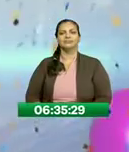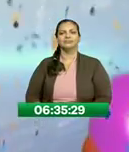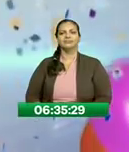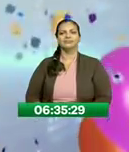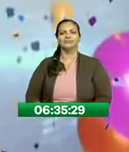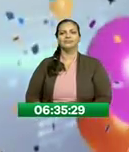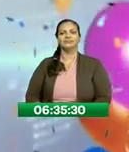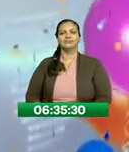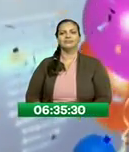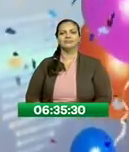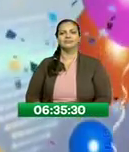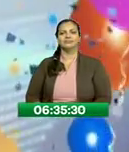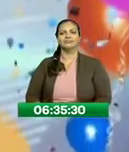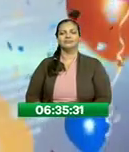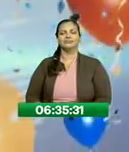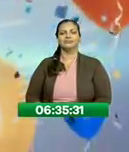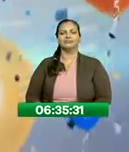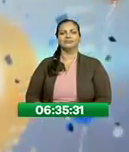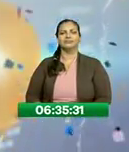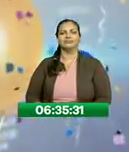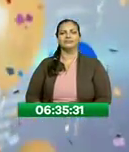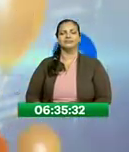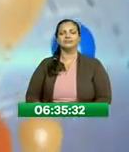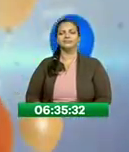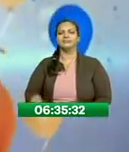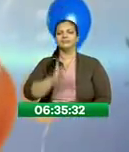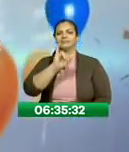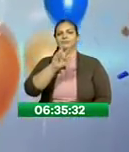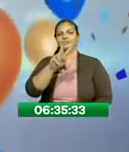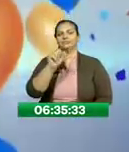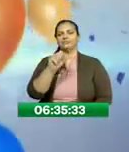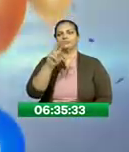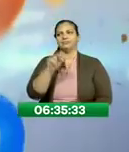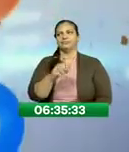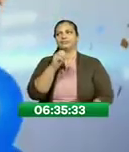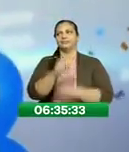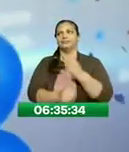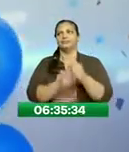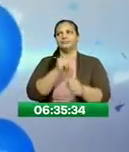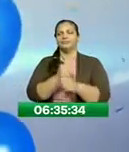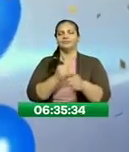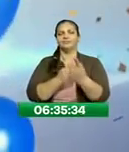Iván León, 11 años para Ivancito. ¡Viva el cumpleañero!